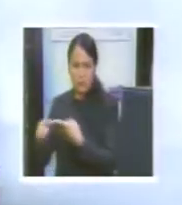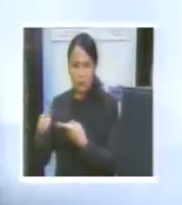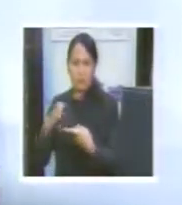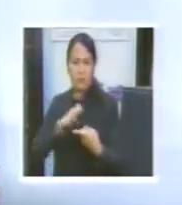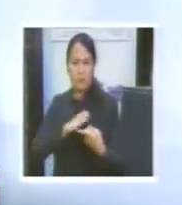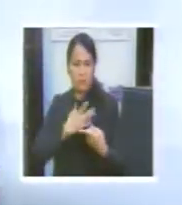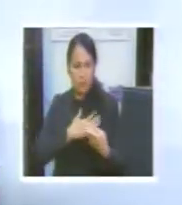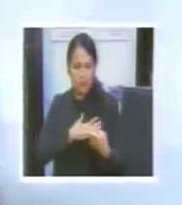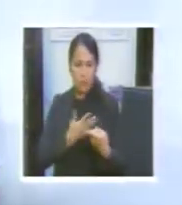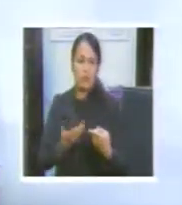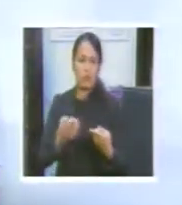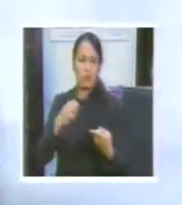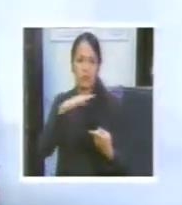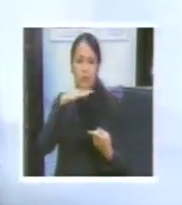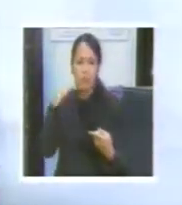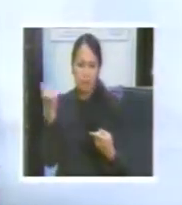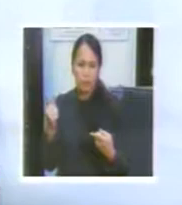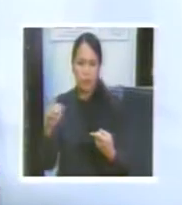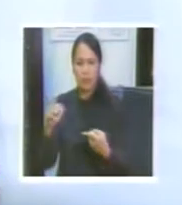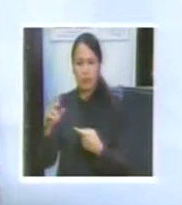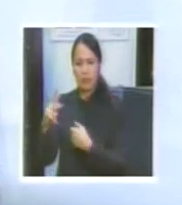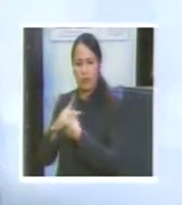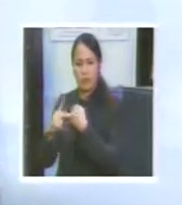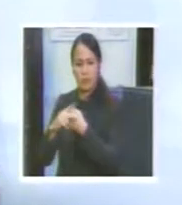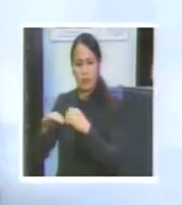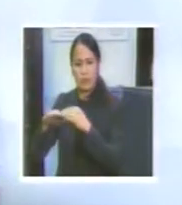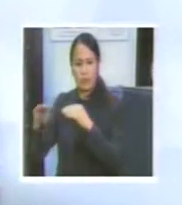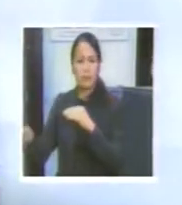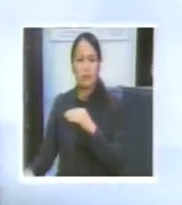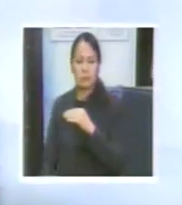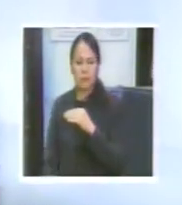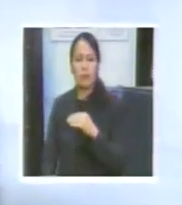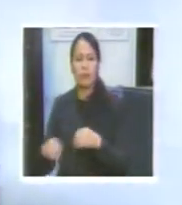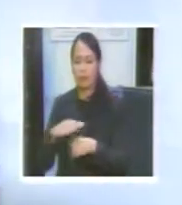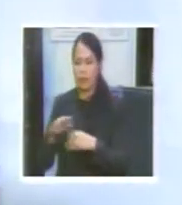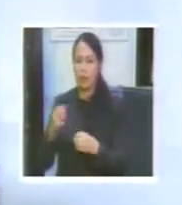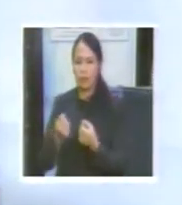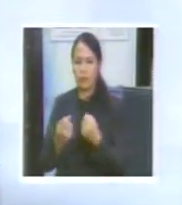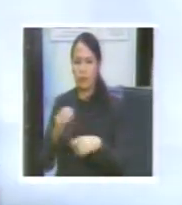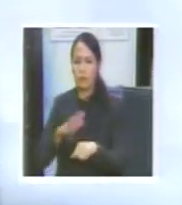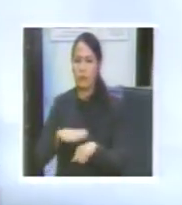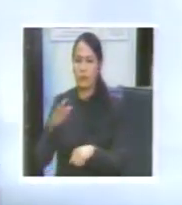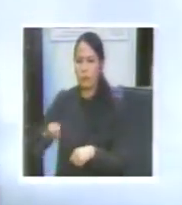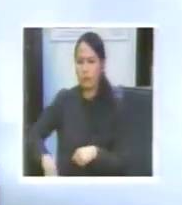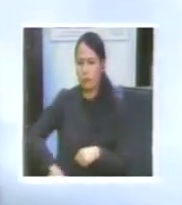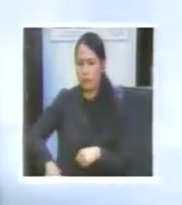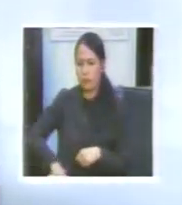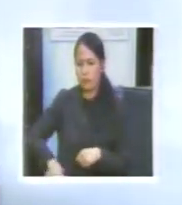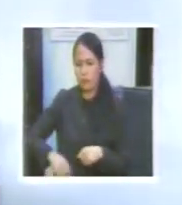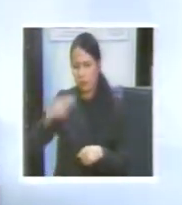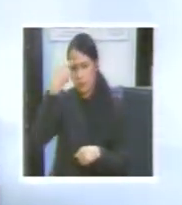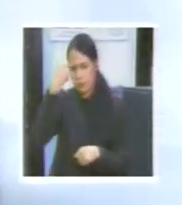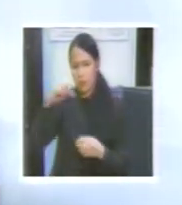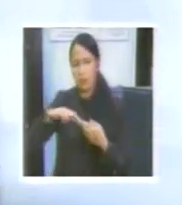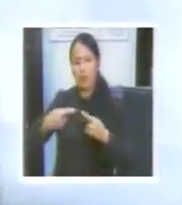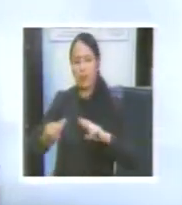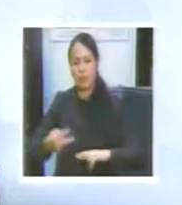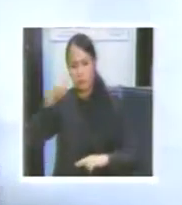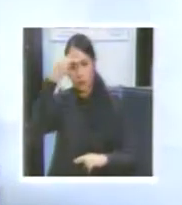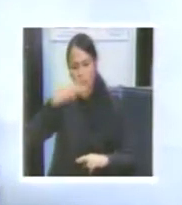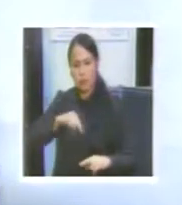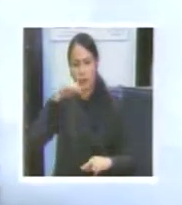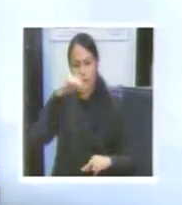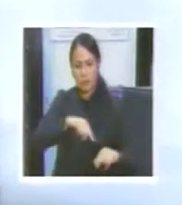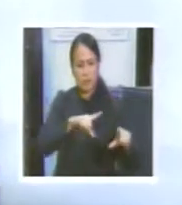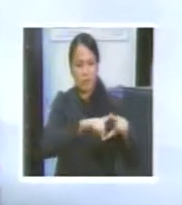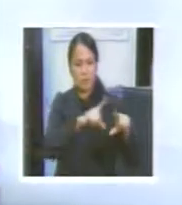España y Alemania o los Países Bajos, han mostrado ya interés por estrechar sus lazos con un país geoestratégicamente también